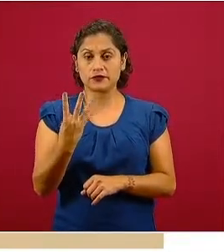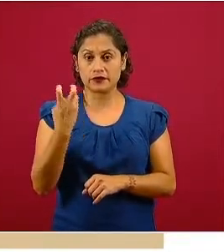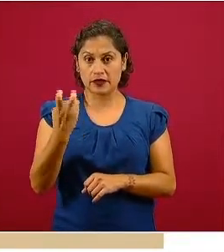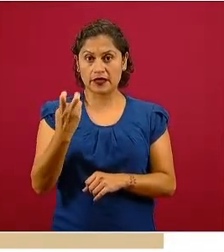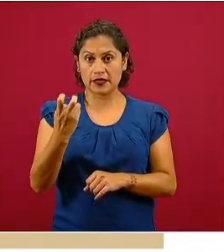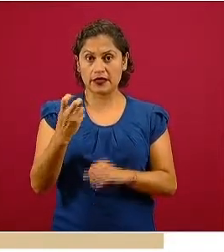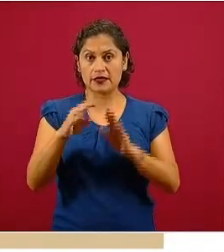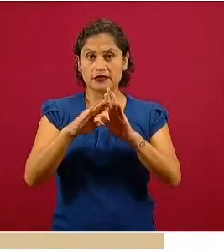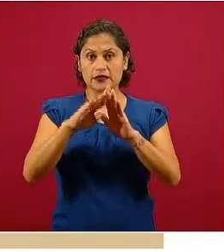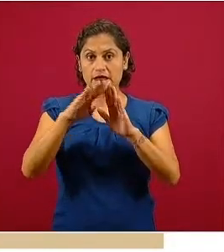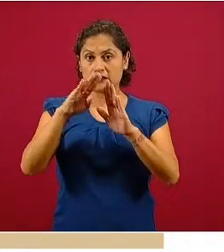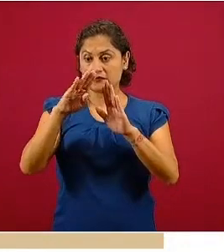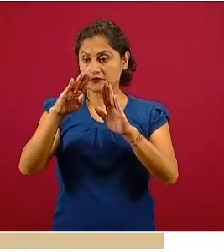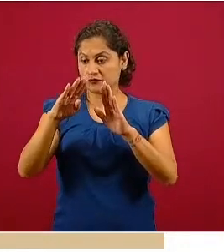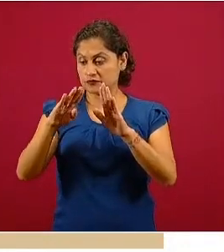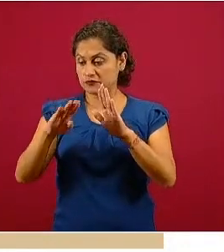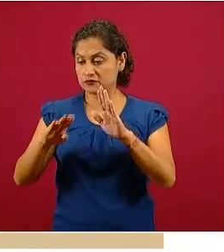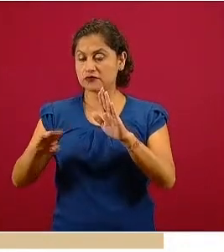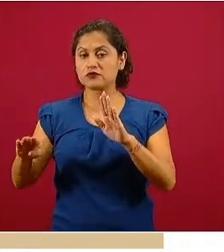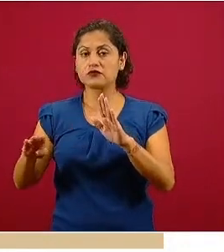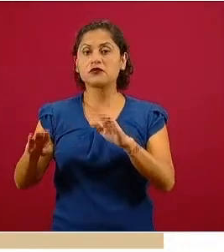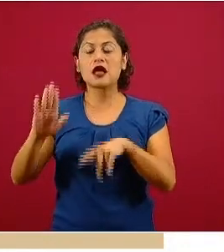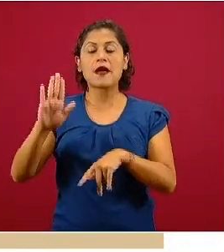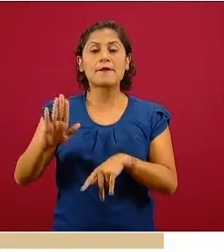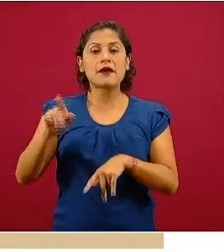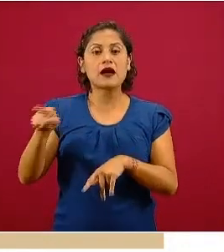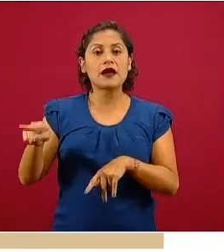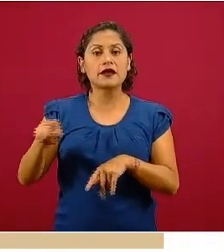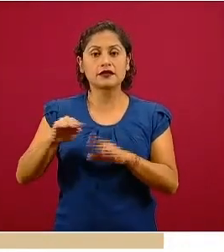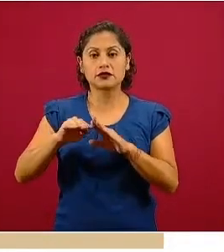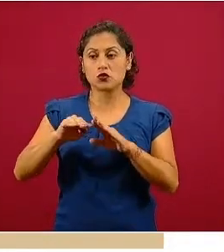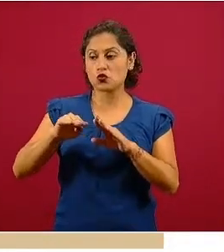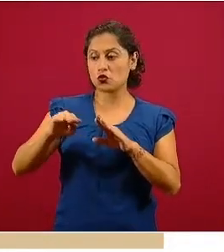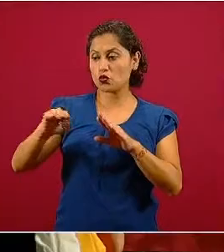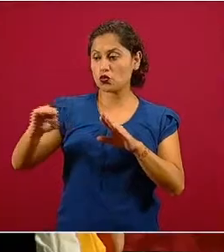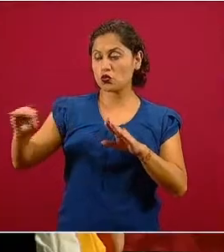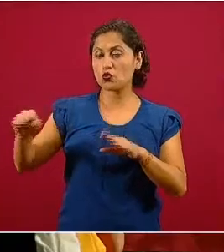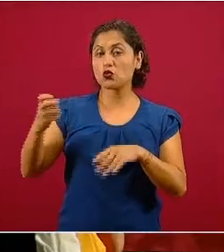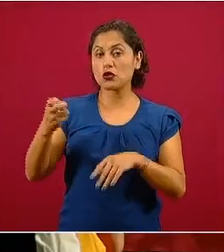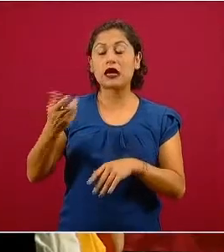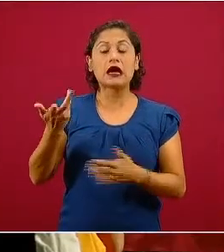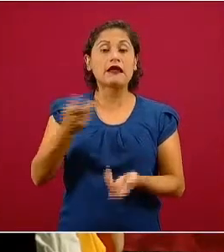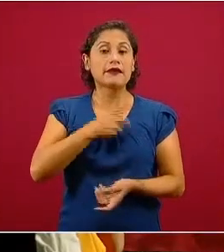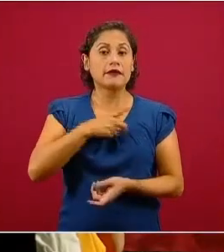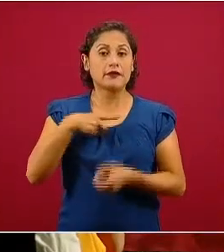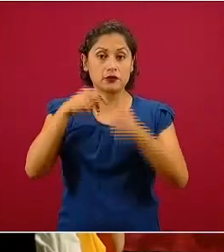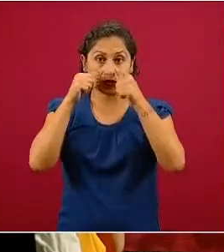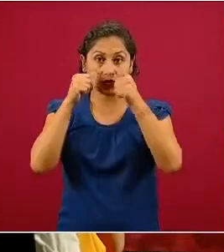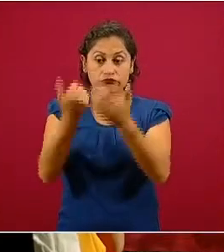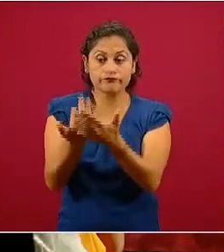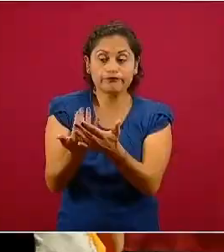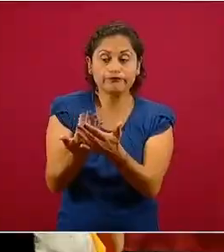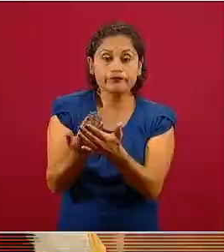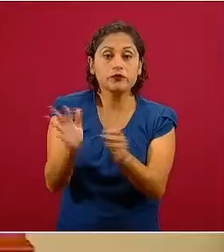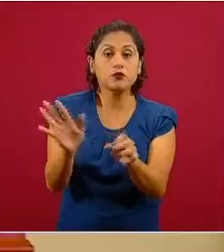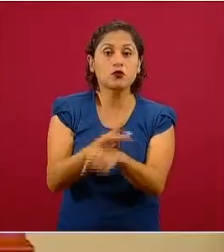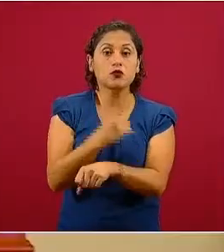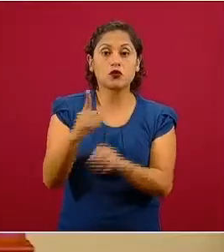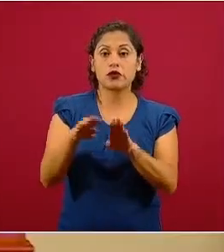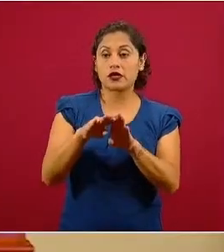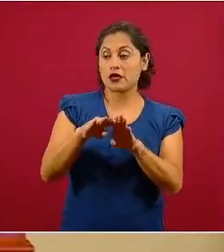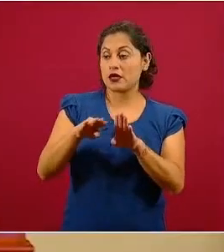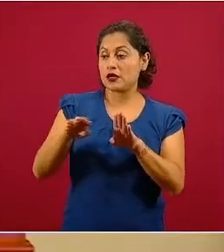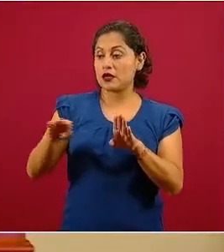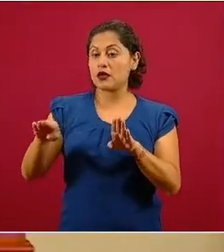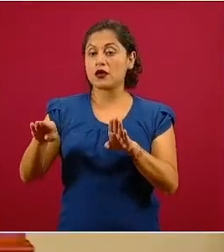descendentes, aunque la última más bien pareciera que se va a convertir en una meseta y habrá que estar atento porque esta meseta en su momento pudiera tener